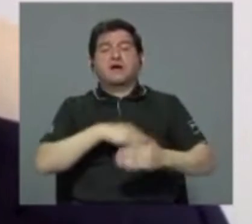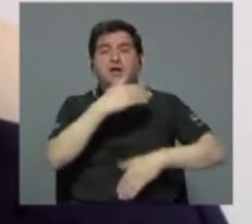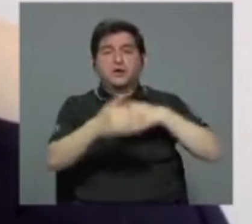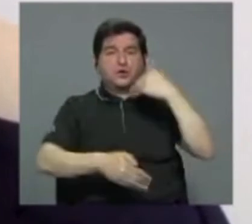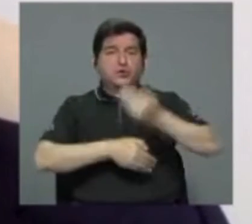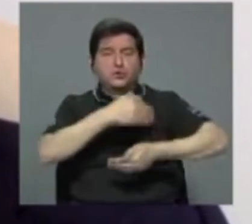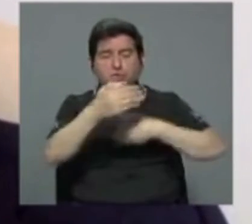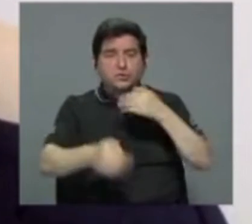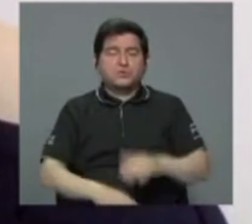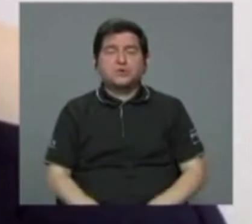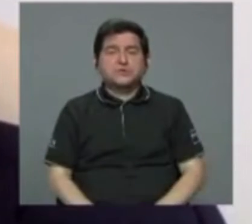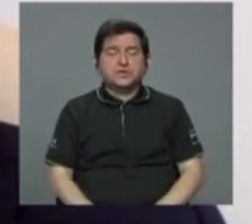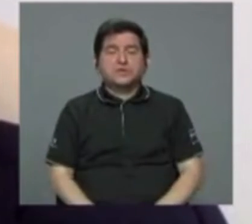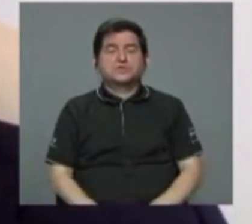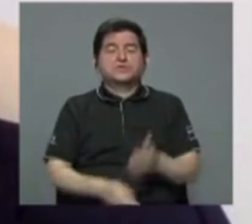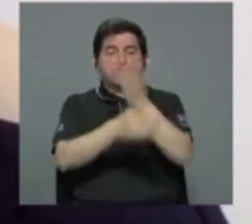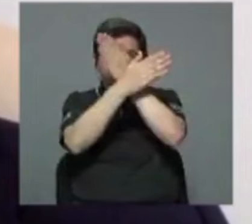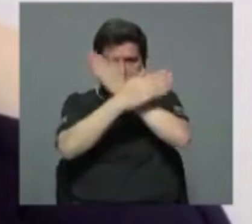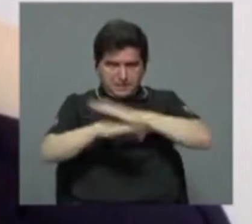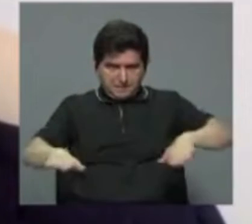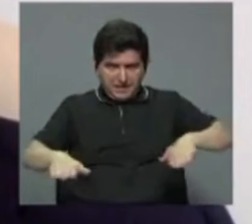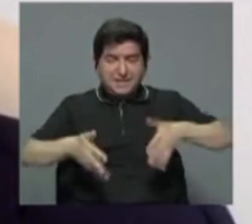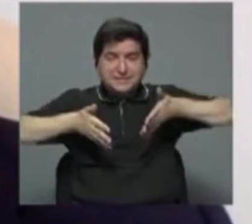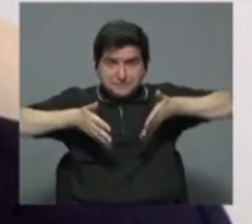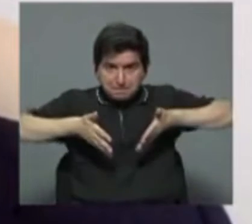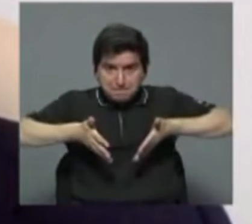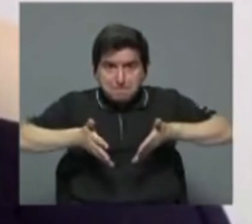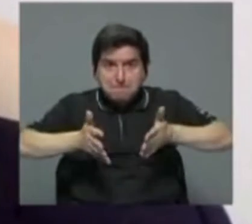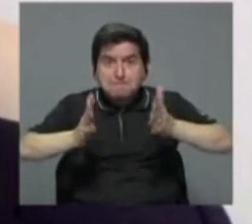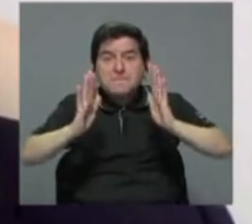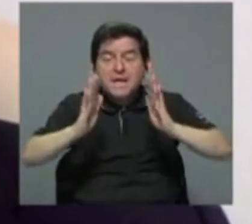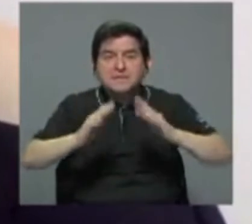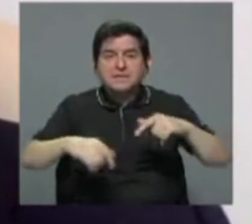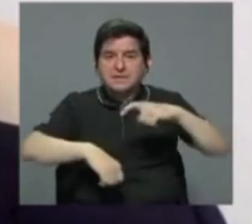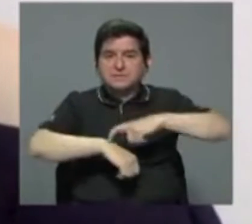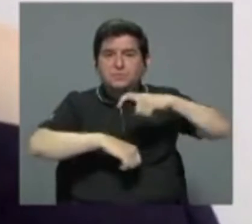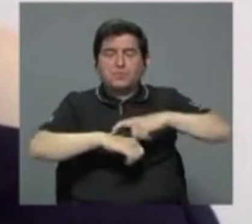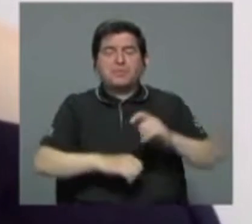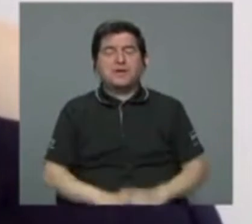procesos de generación de la paz mientras estamos en una guerra